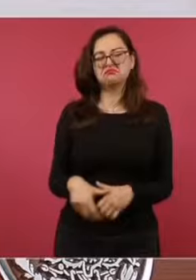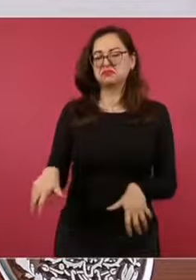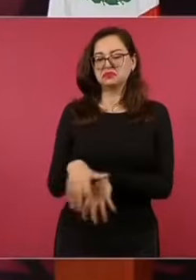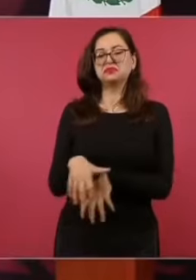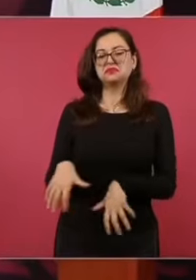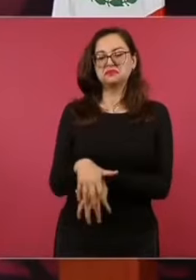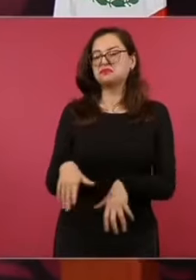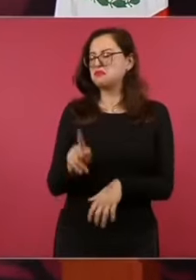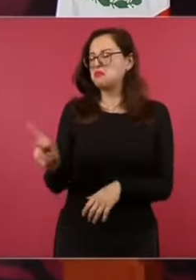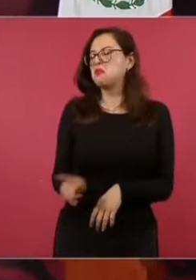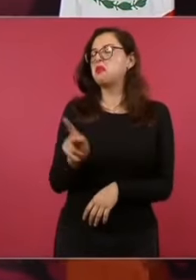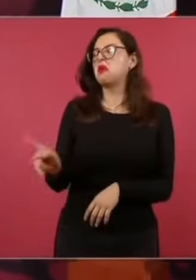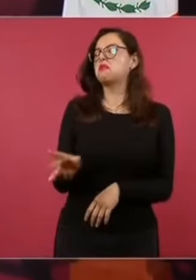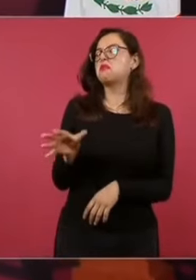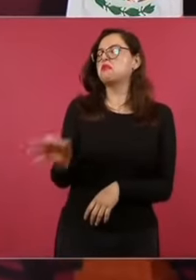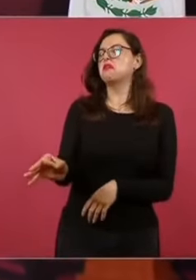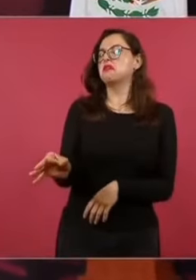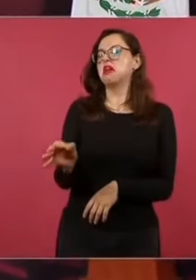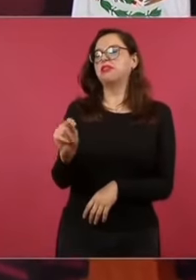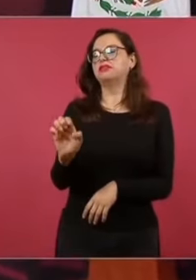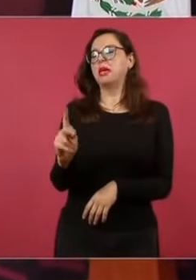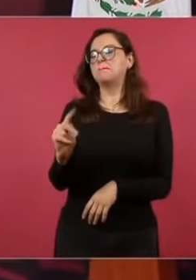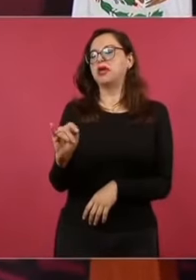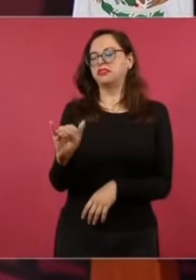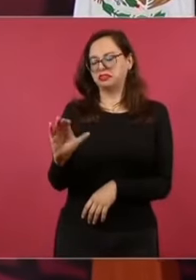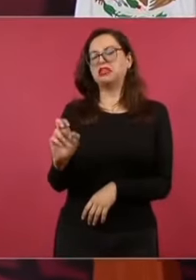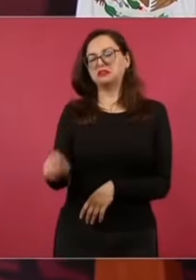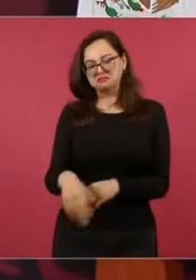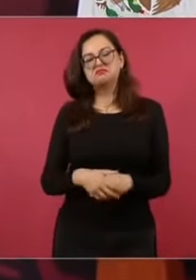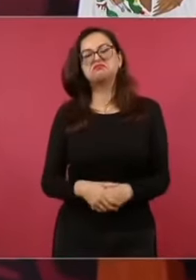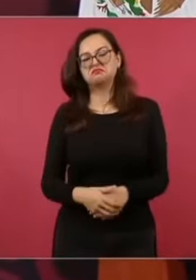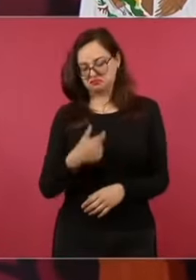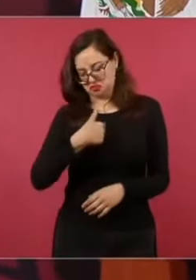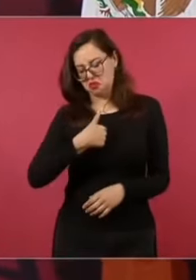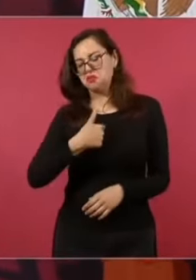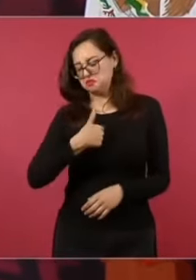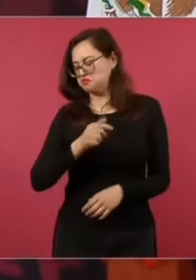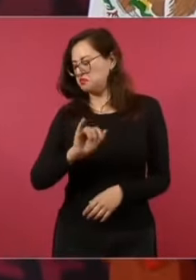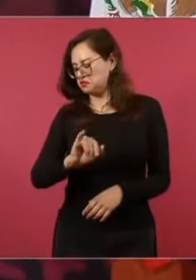De Tepetitán, Macuspana, Tabasco. Y